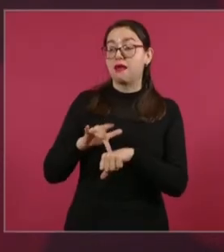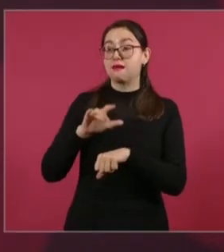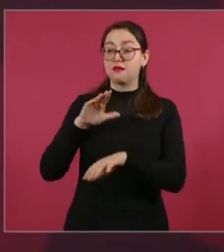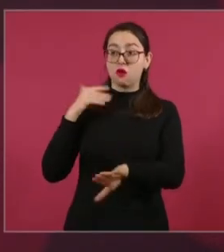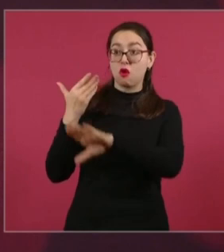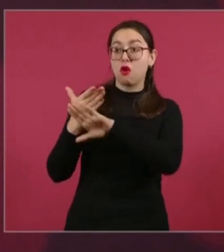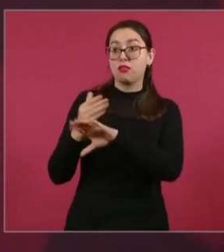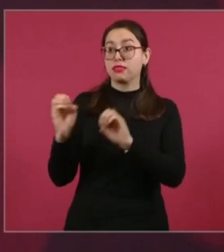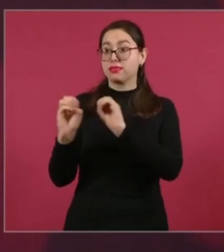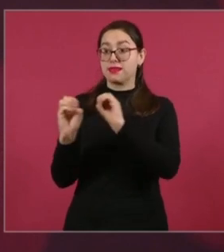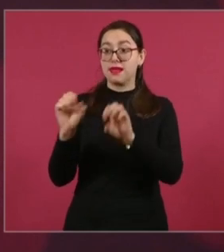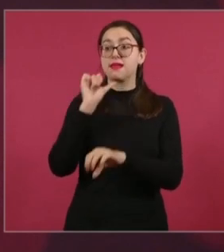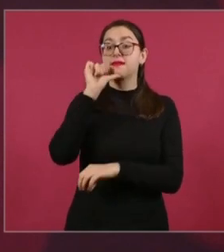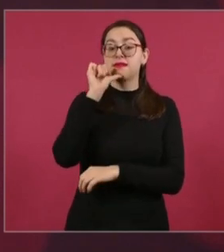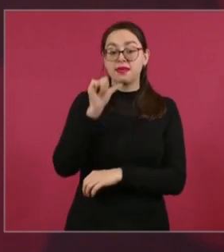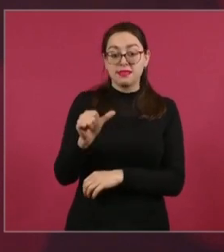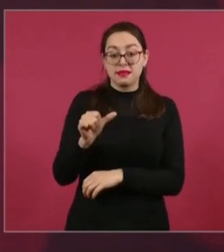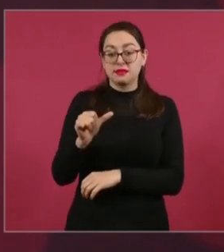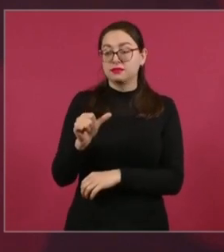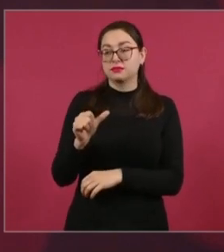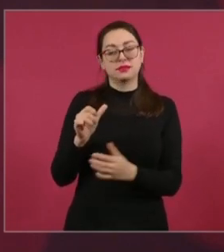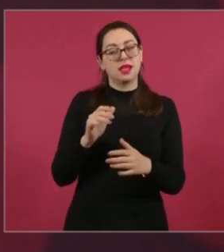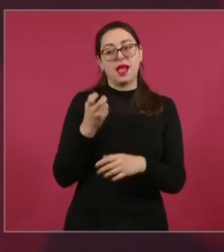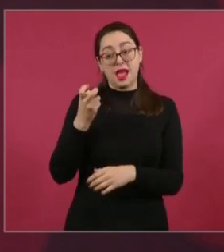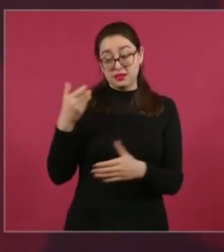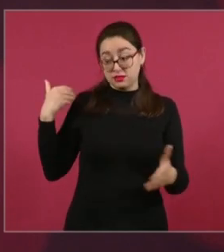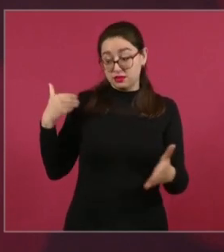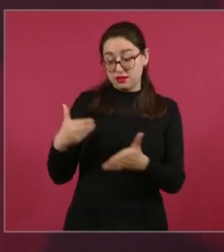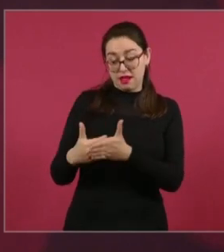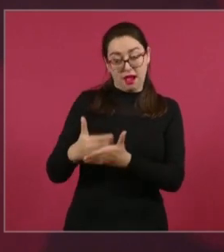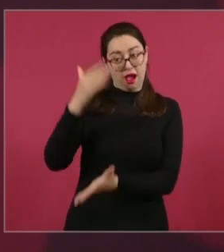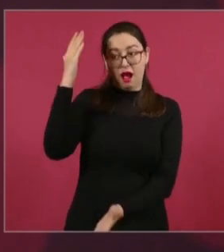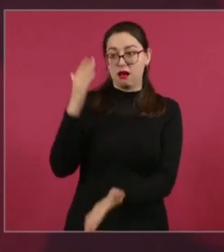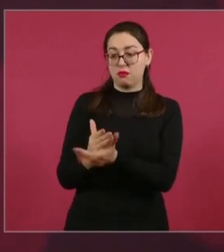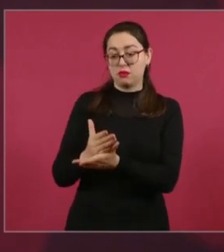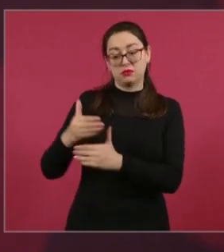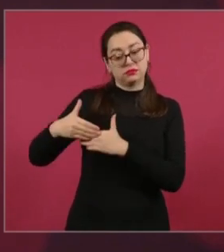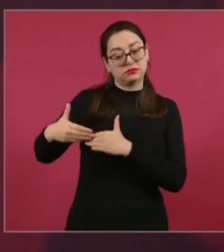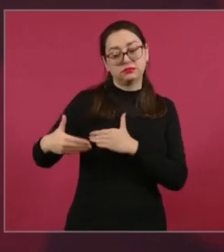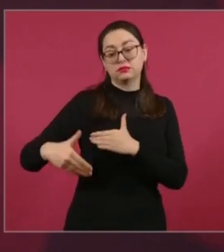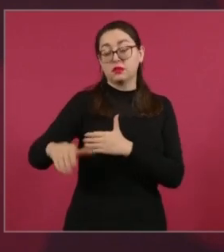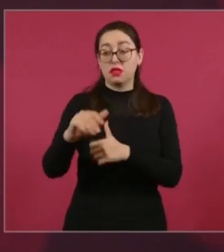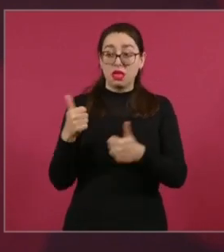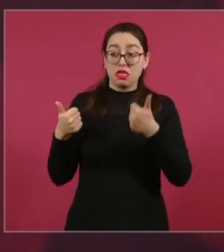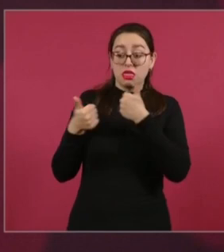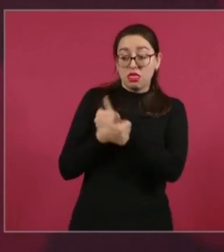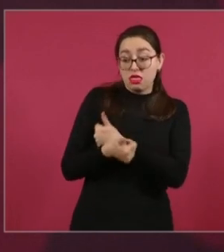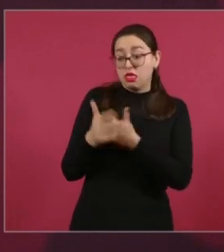y ya no hay relaciones de complicidad con nadie.